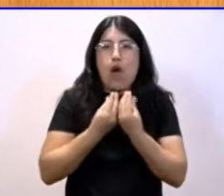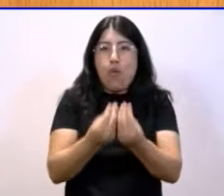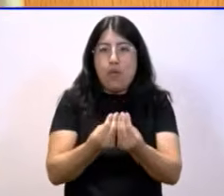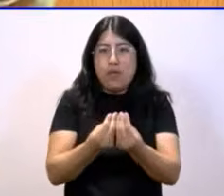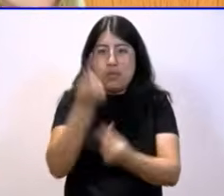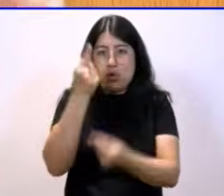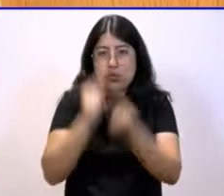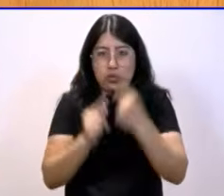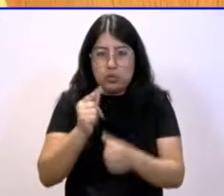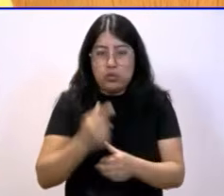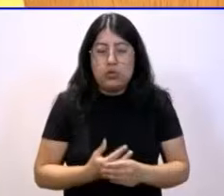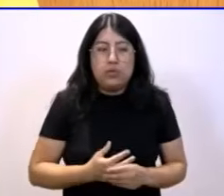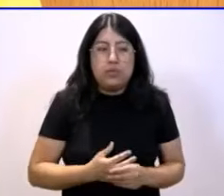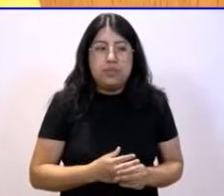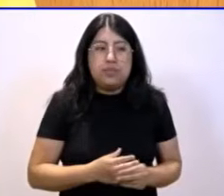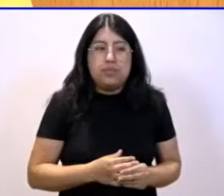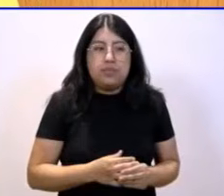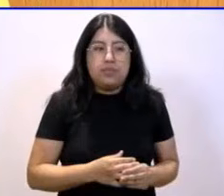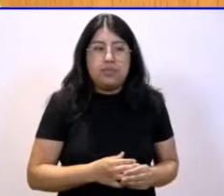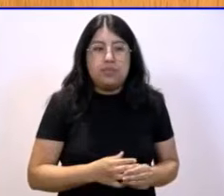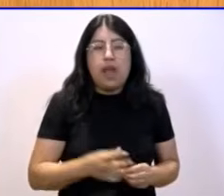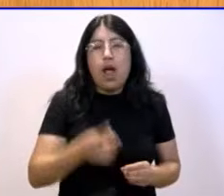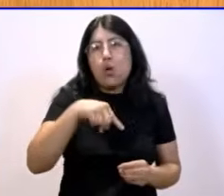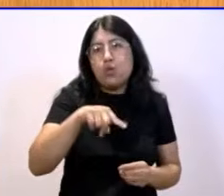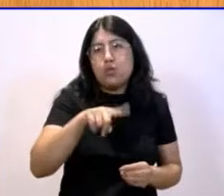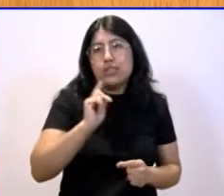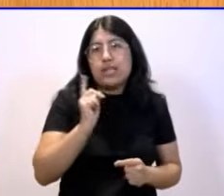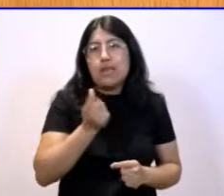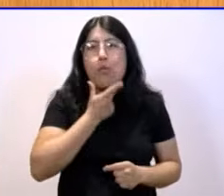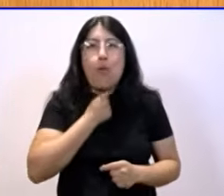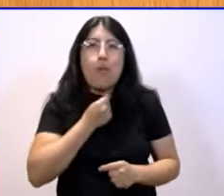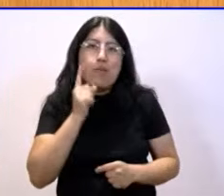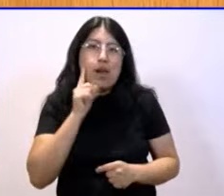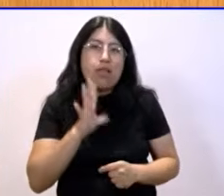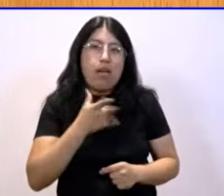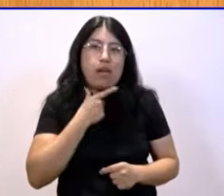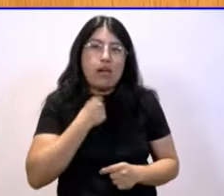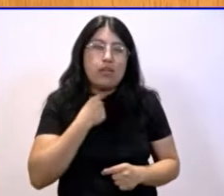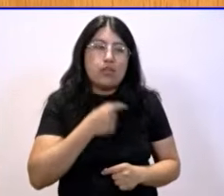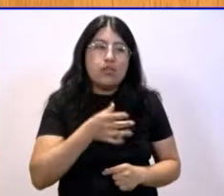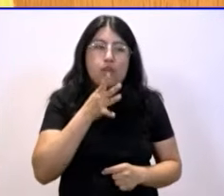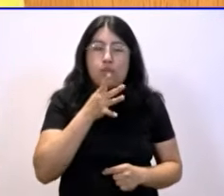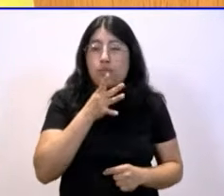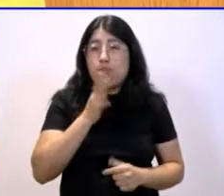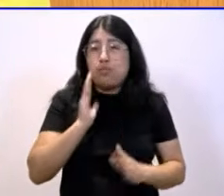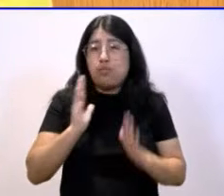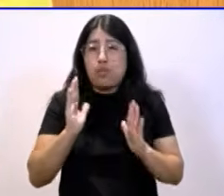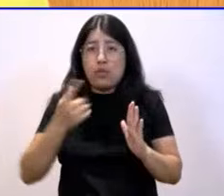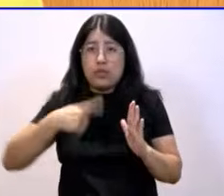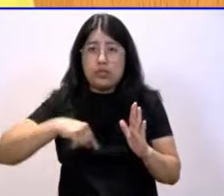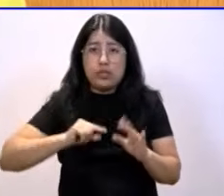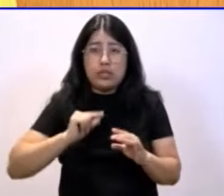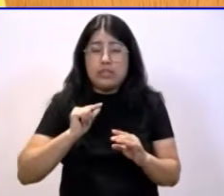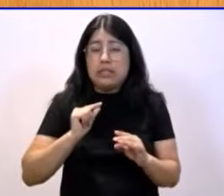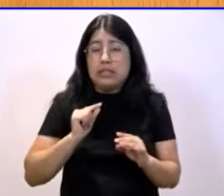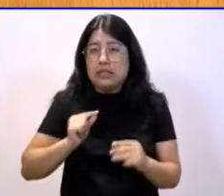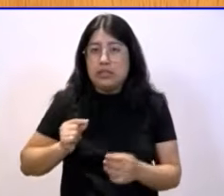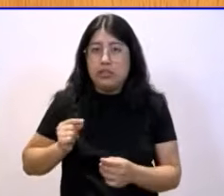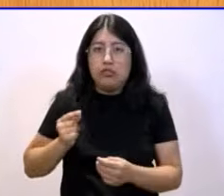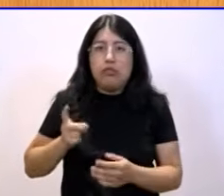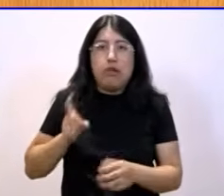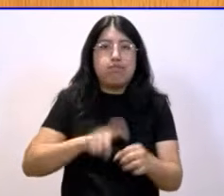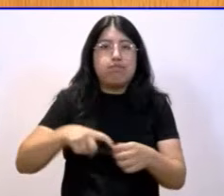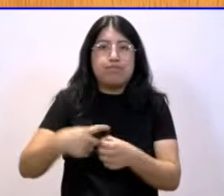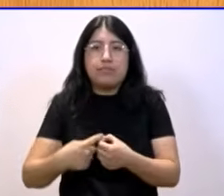presupuestos, ¿no? Pues usted le hacía mucha gracia de bastantes de mis intervenciones en ese sentido. Por lo tanto, parece que